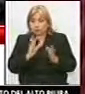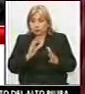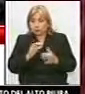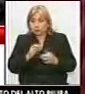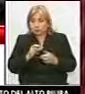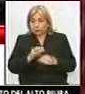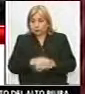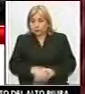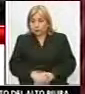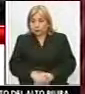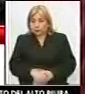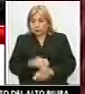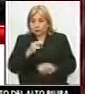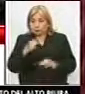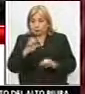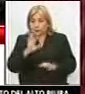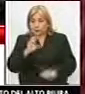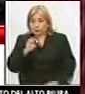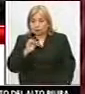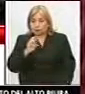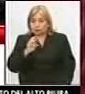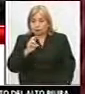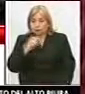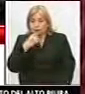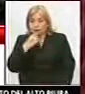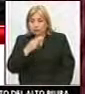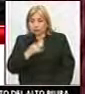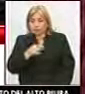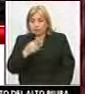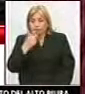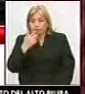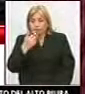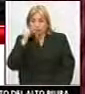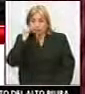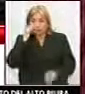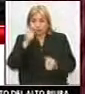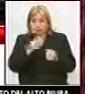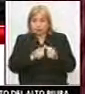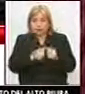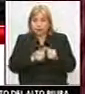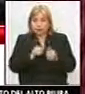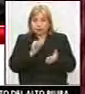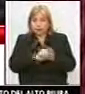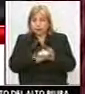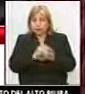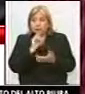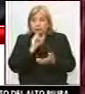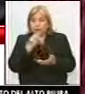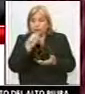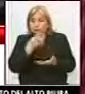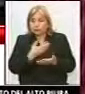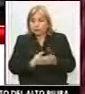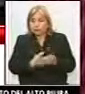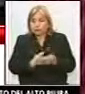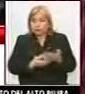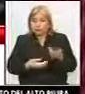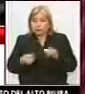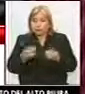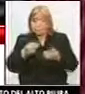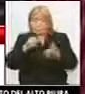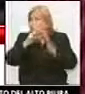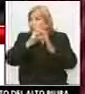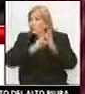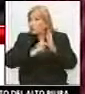toda señor la documentación. Moreno. Señor Moreno, permítame. Solamente recordarle que, si bien es cierto que para la ejecución de los